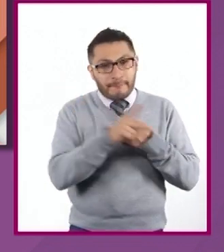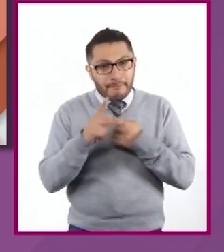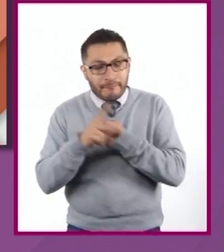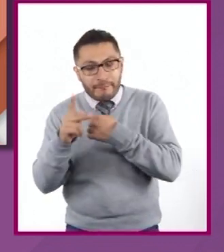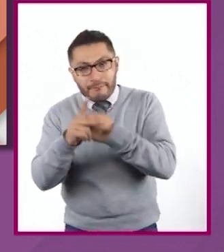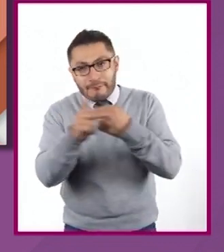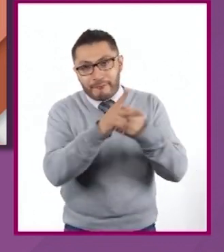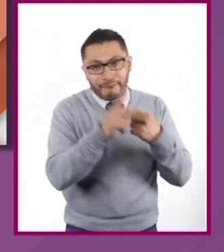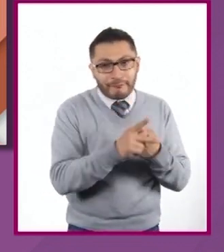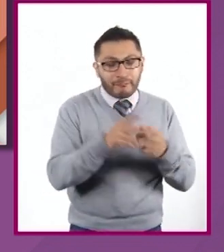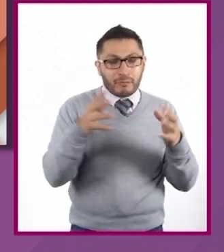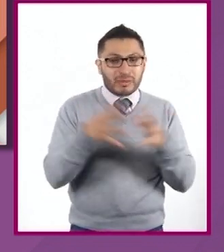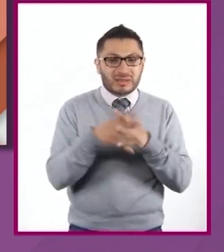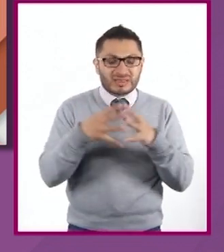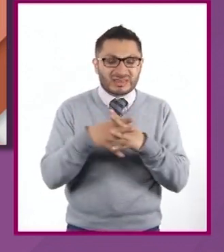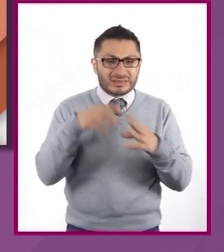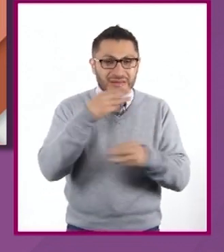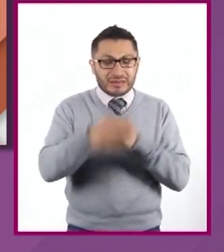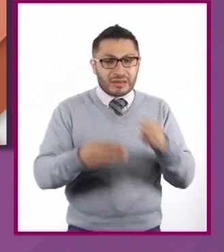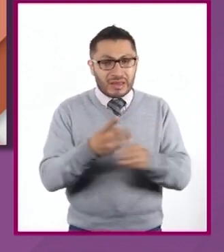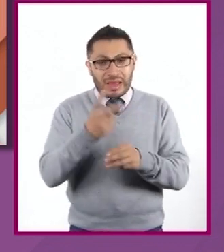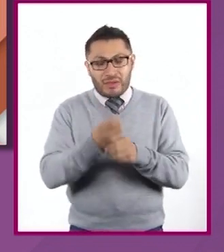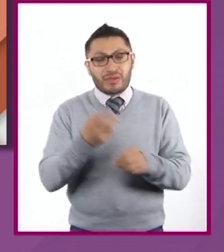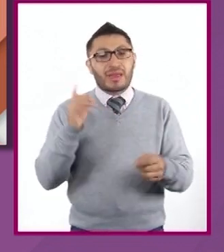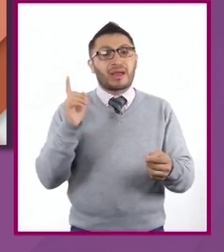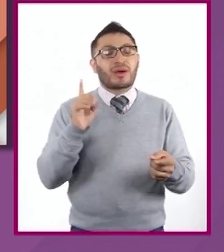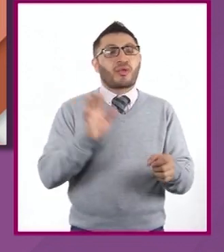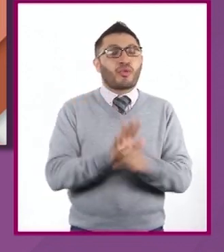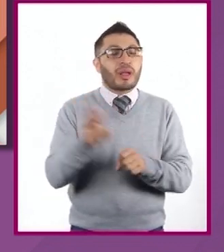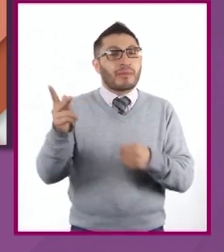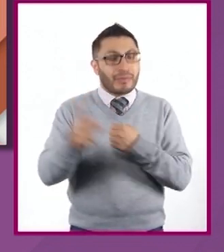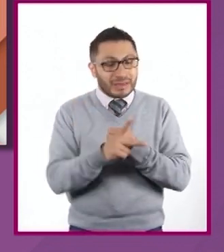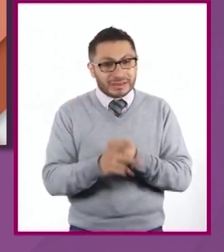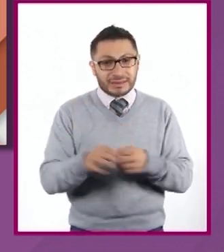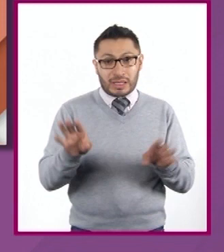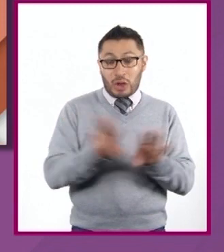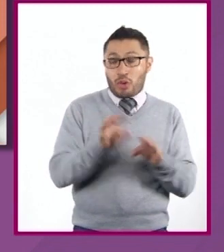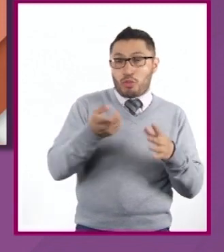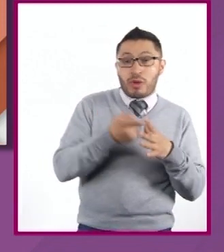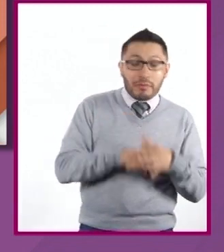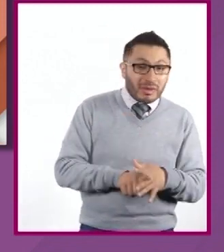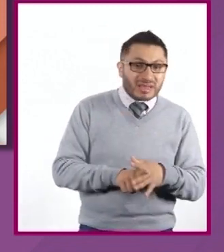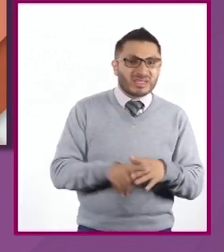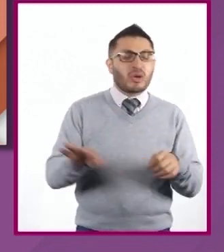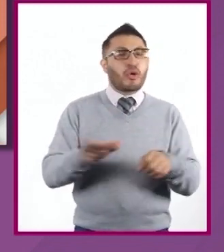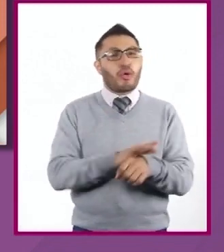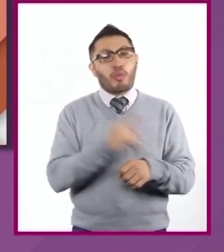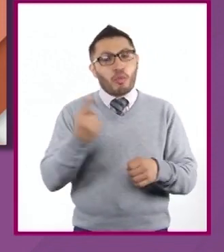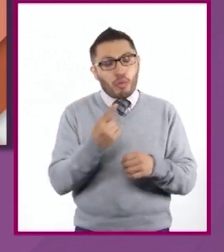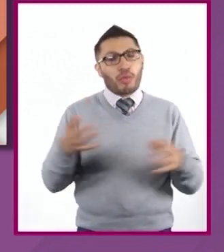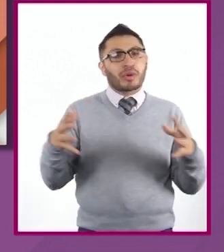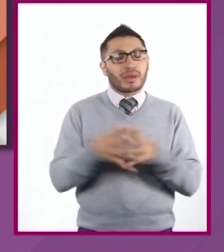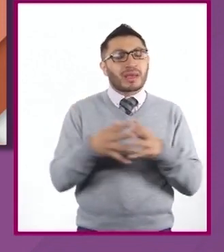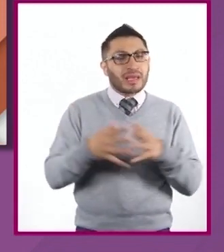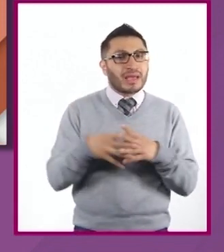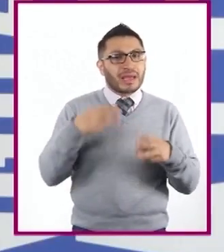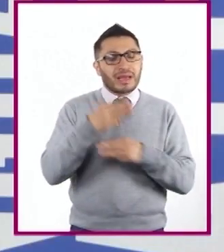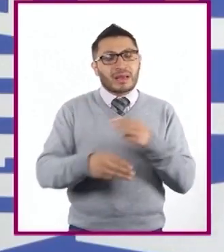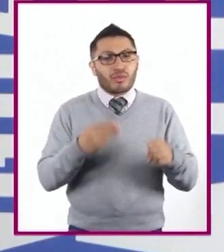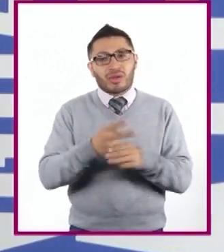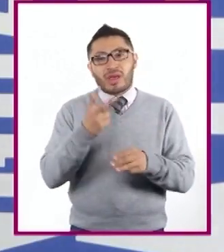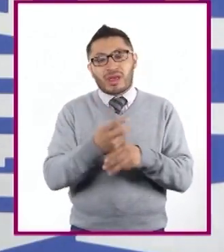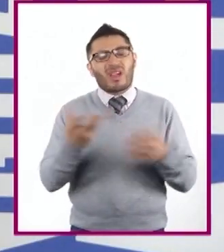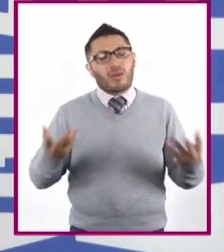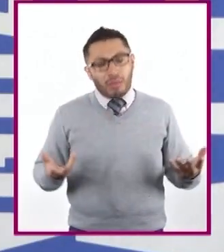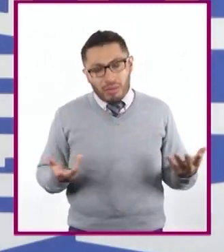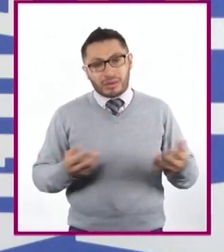Mundial? ¿Cómo inició la Segunda Guerra Mundial? ¿Por qué comenzó la Segunda Guerra Mundial?